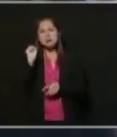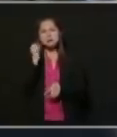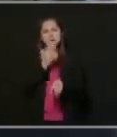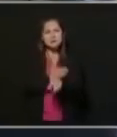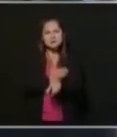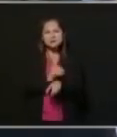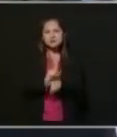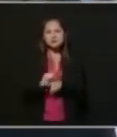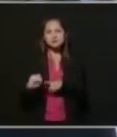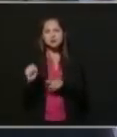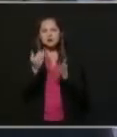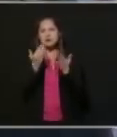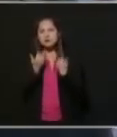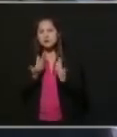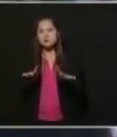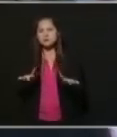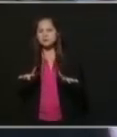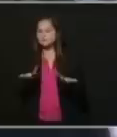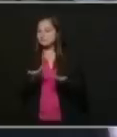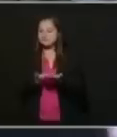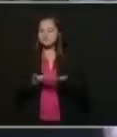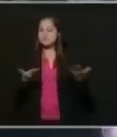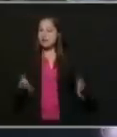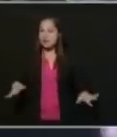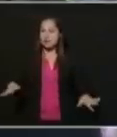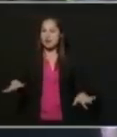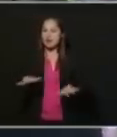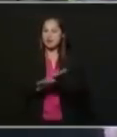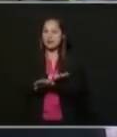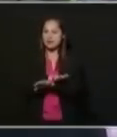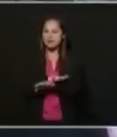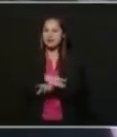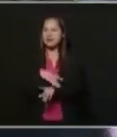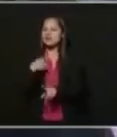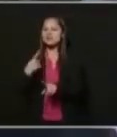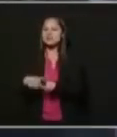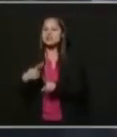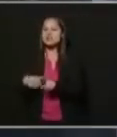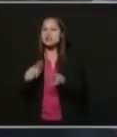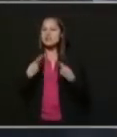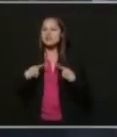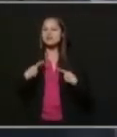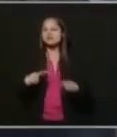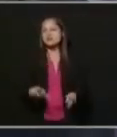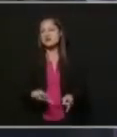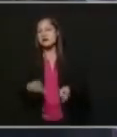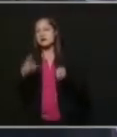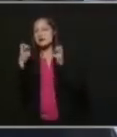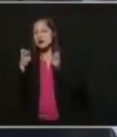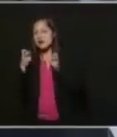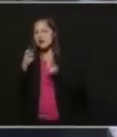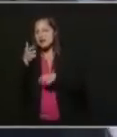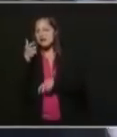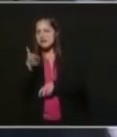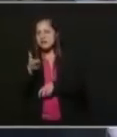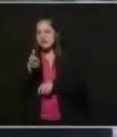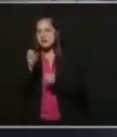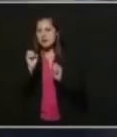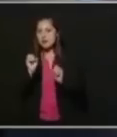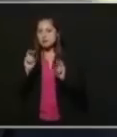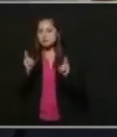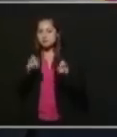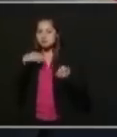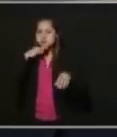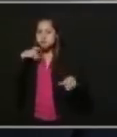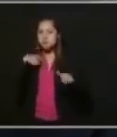se robe dinero del presupuesto, el que cometa actos de corrupción, va a la cárcel sin derecho a